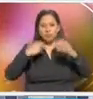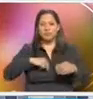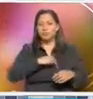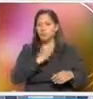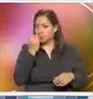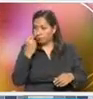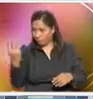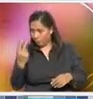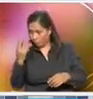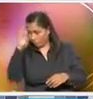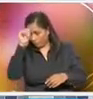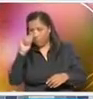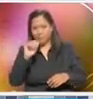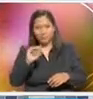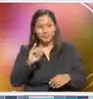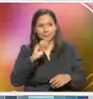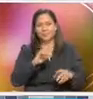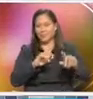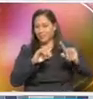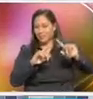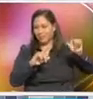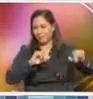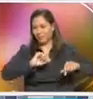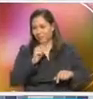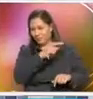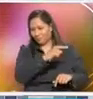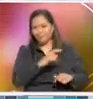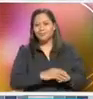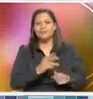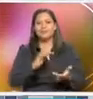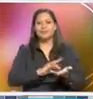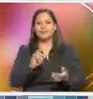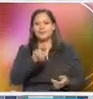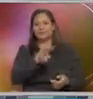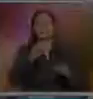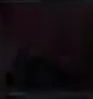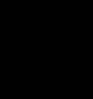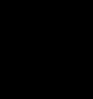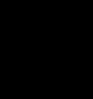probamos, ¿te parece? Sin que Me parece Y bien. ya después le guardamos al chef. Muchas gracias a los dos, de verdad que tengan Gracias. excelente día.